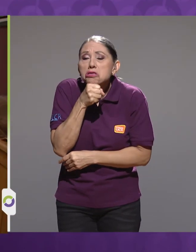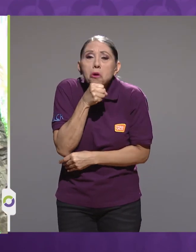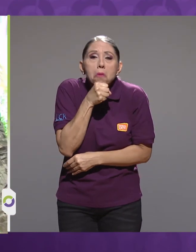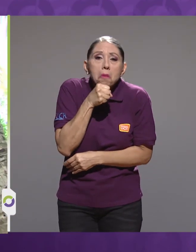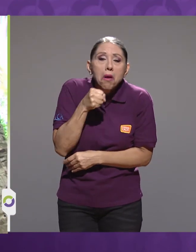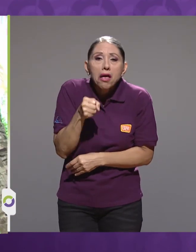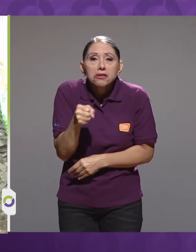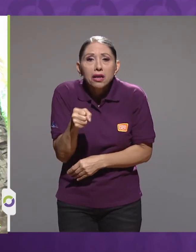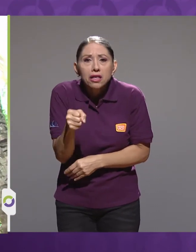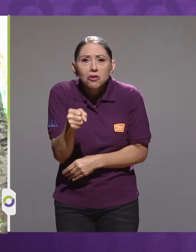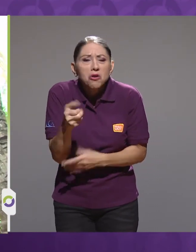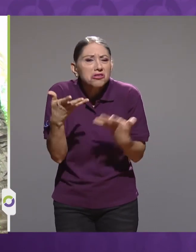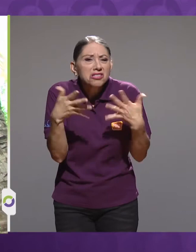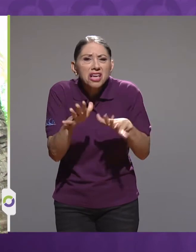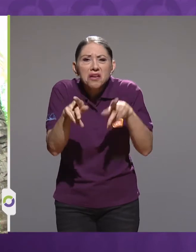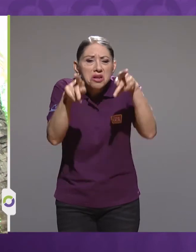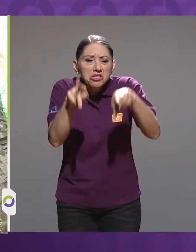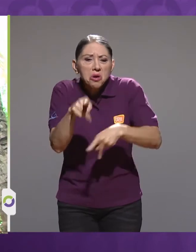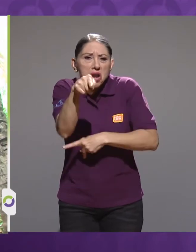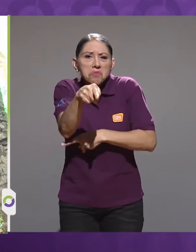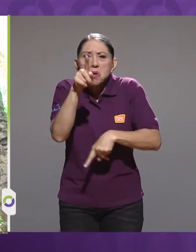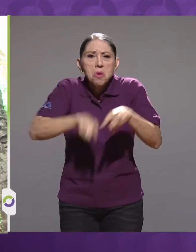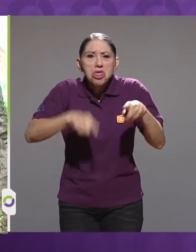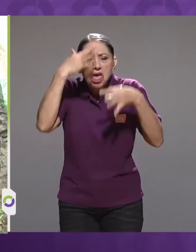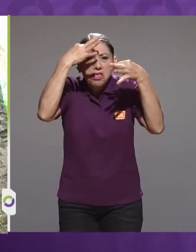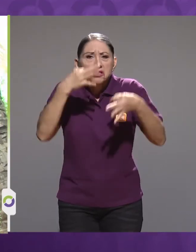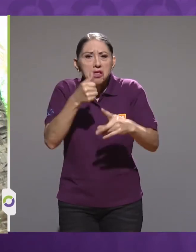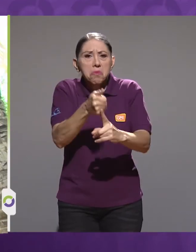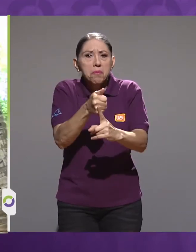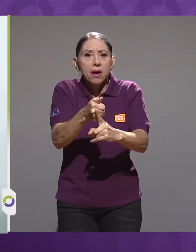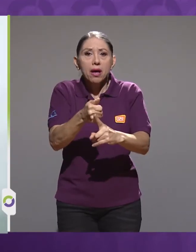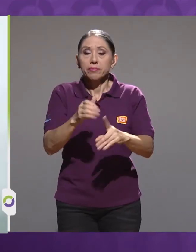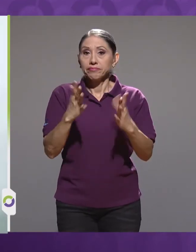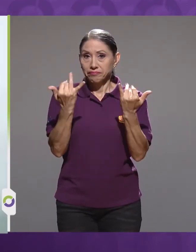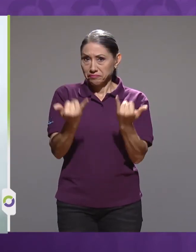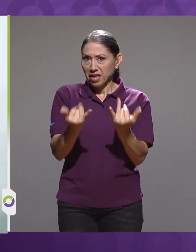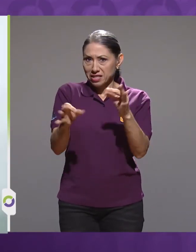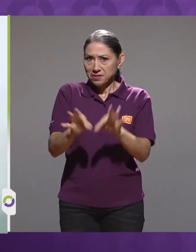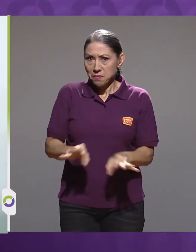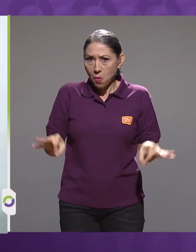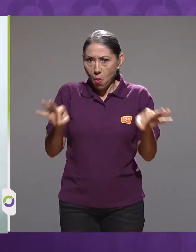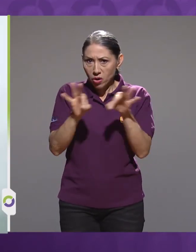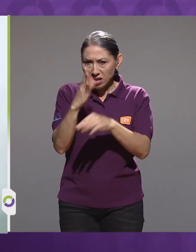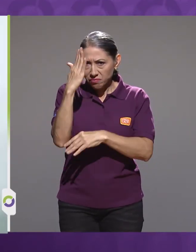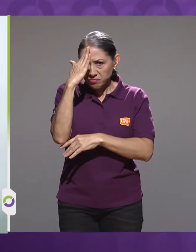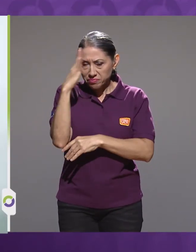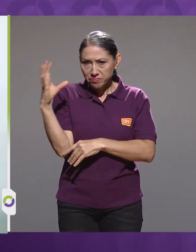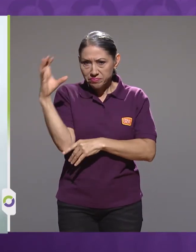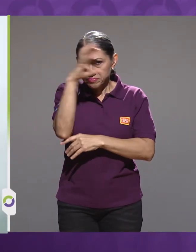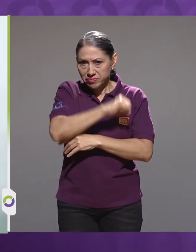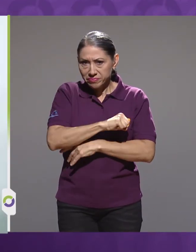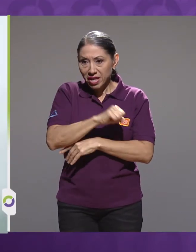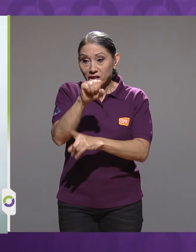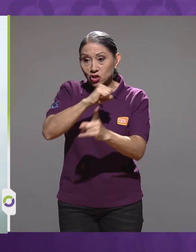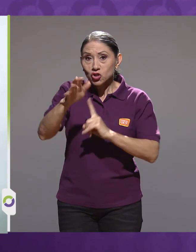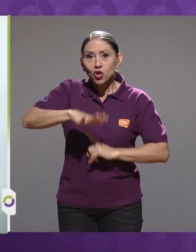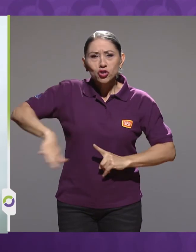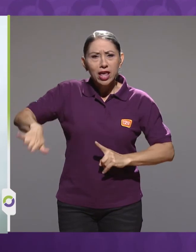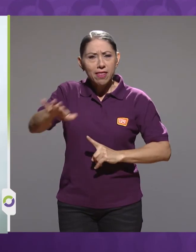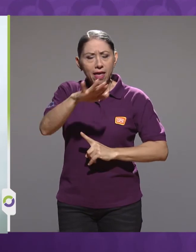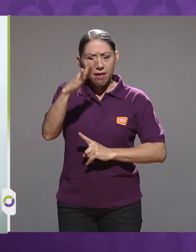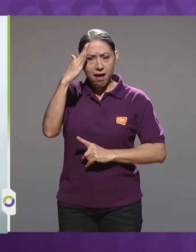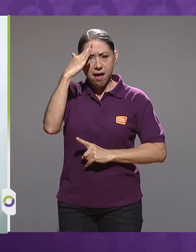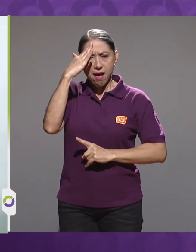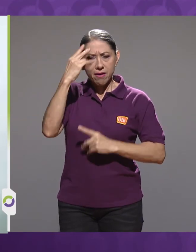¿verdad? Ya perdía casi que todas las posibilidades de decisión. Entonces, aquí sí es importante tener claro, ¿verdad? Y que como sociedad nos